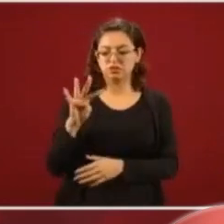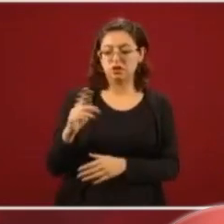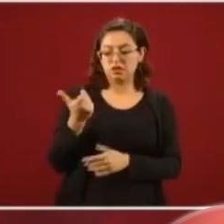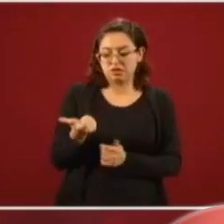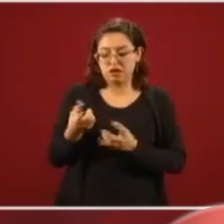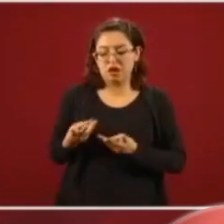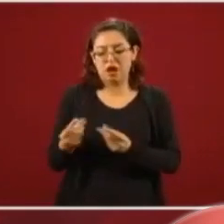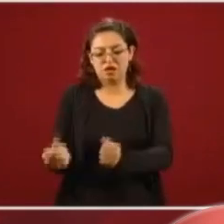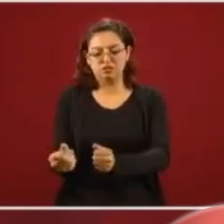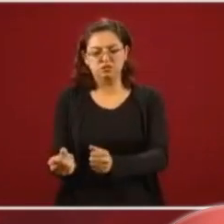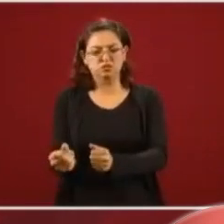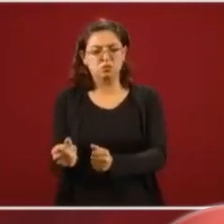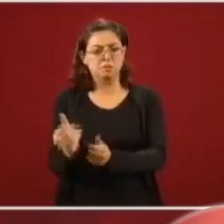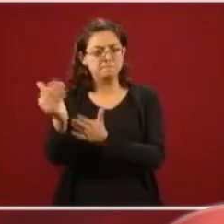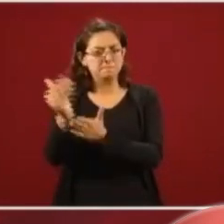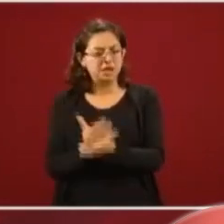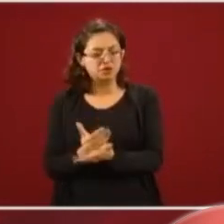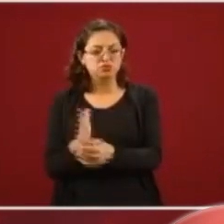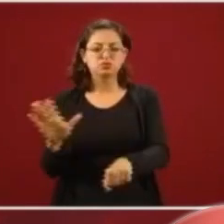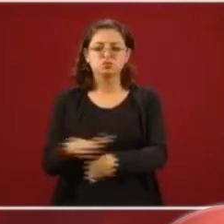precisamente por la austeridad,